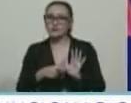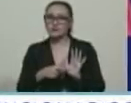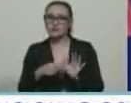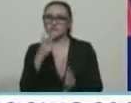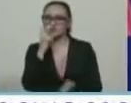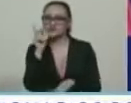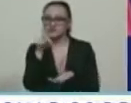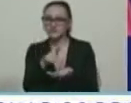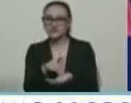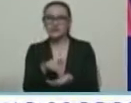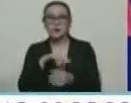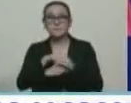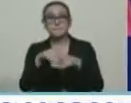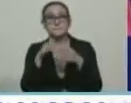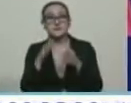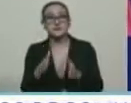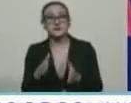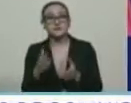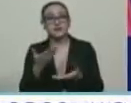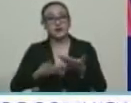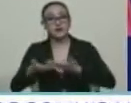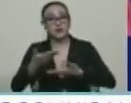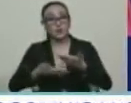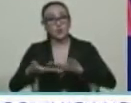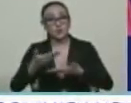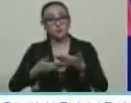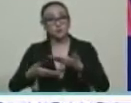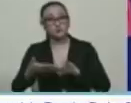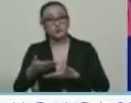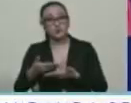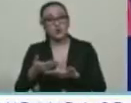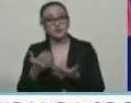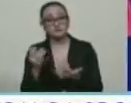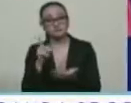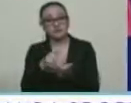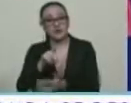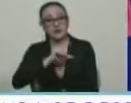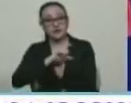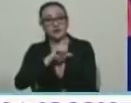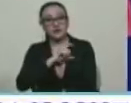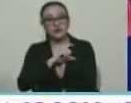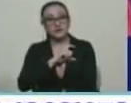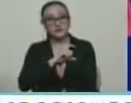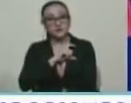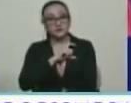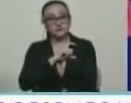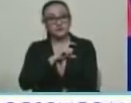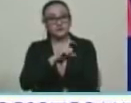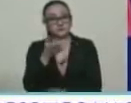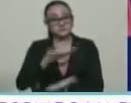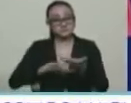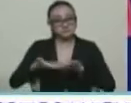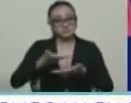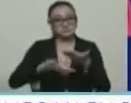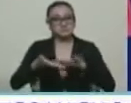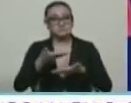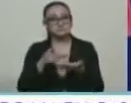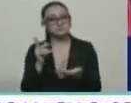visita de nuestra ministra de Negocios en el enero, el volumen de comercio